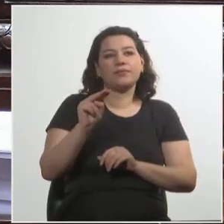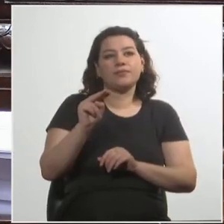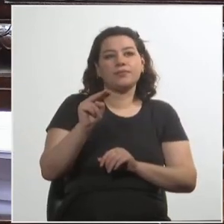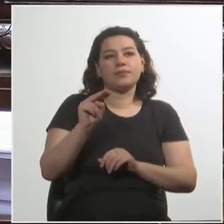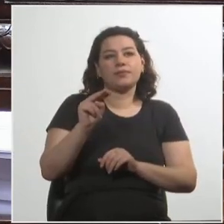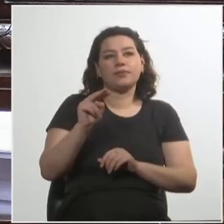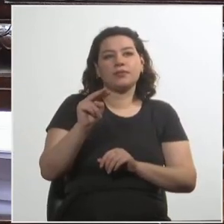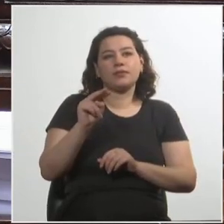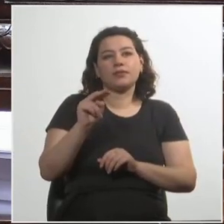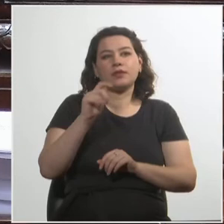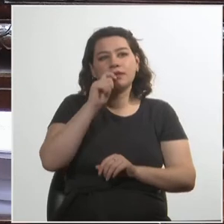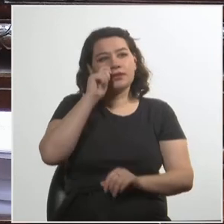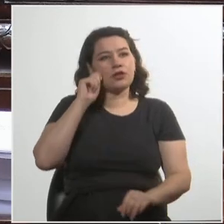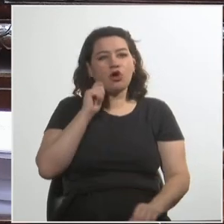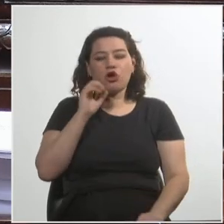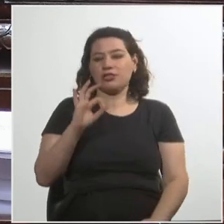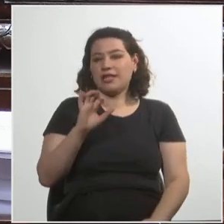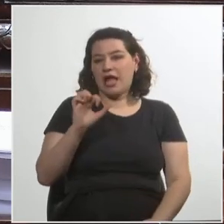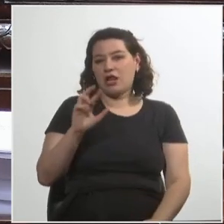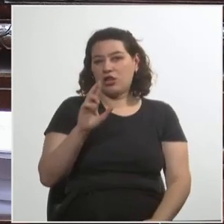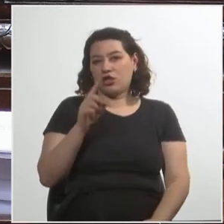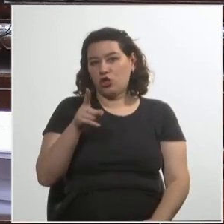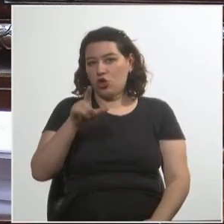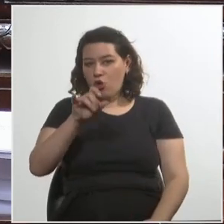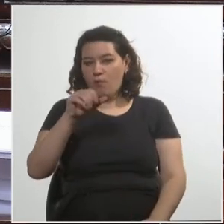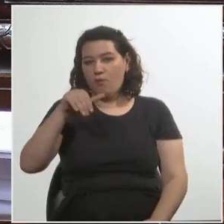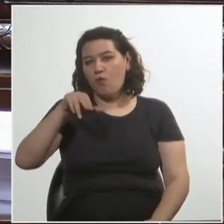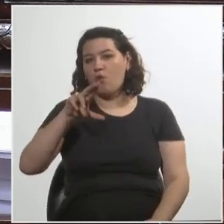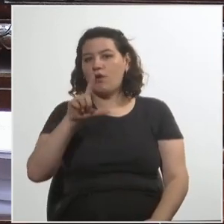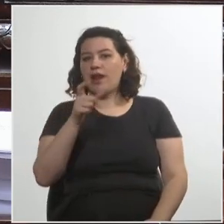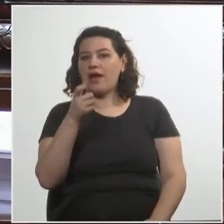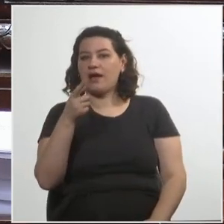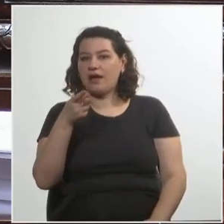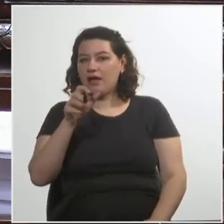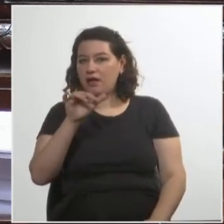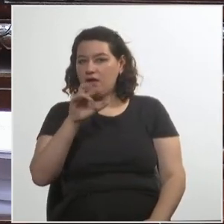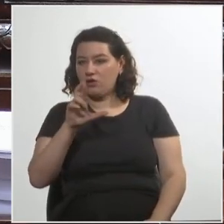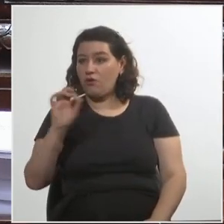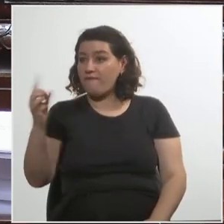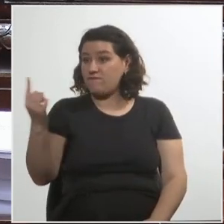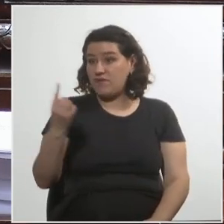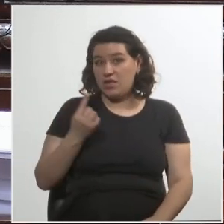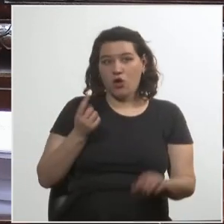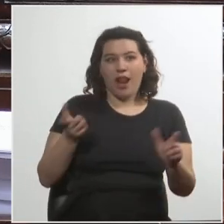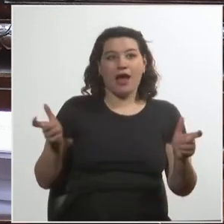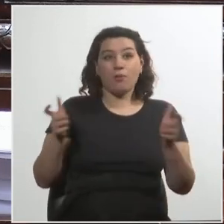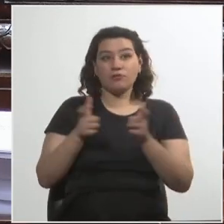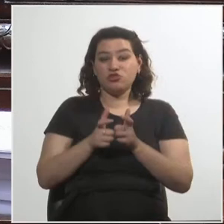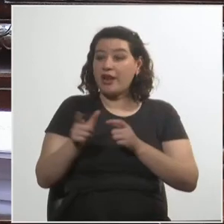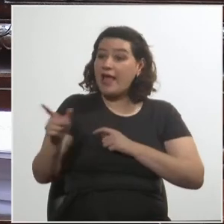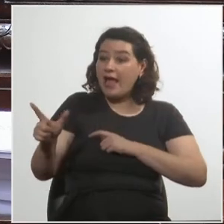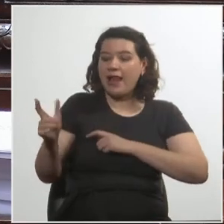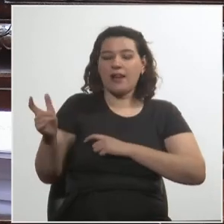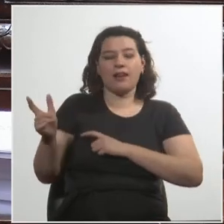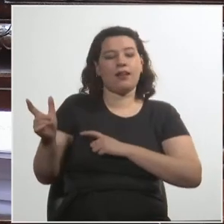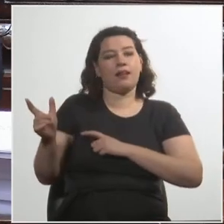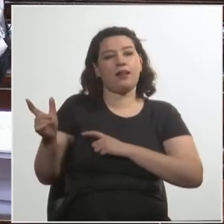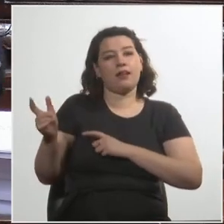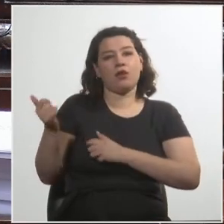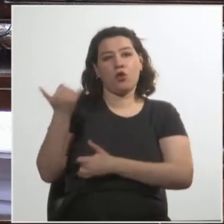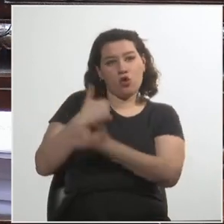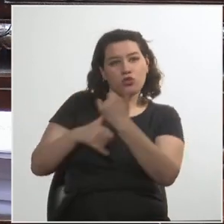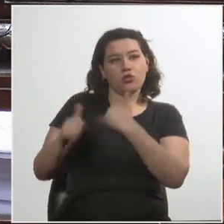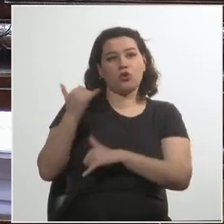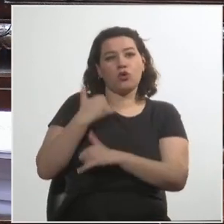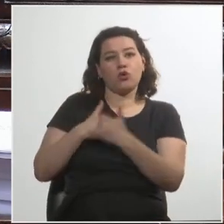al Señor Sergio molagero cuando concurrió a la a la comisión que allí expresó los